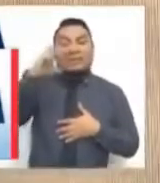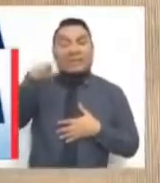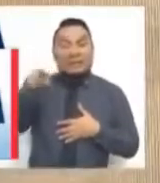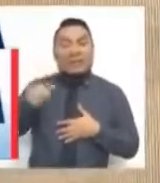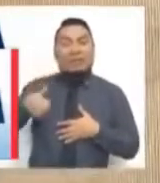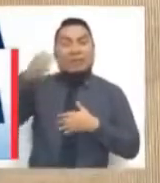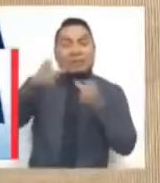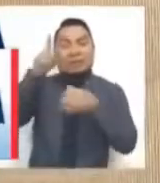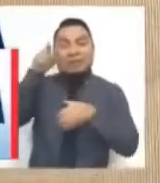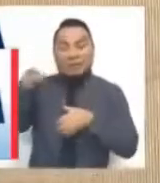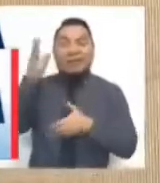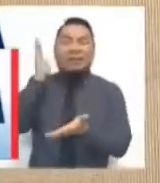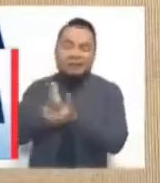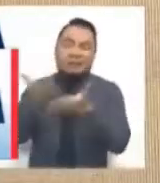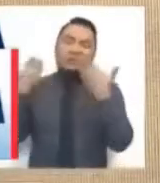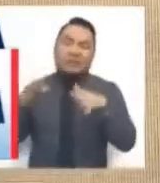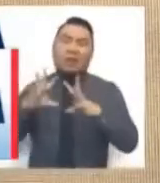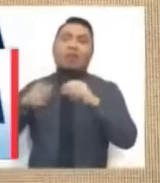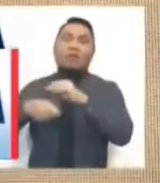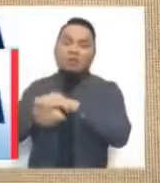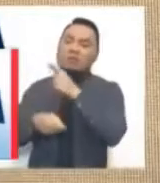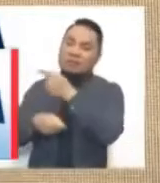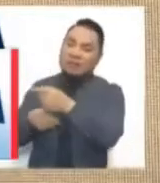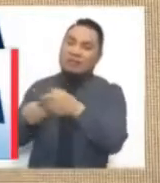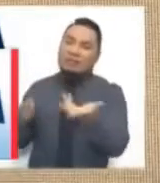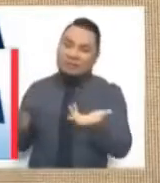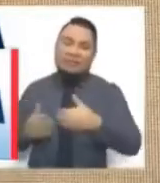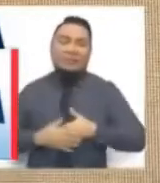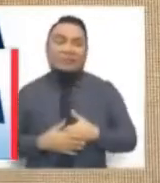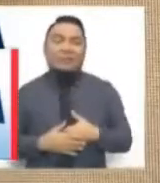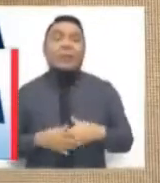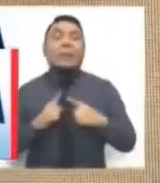el señor Cerrón, sentenciado por corrupción. Con referencia a la